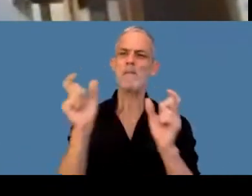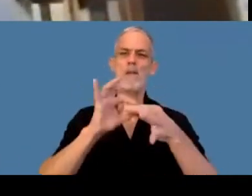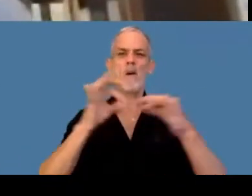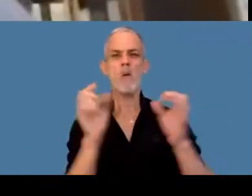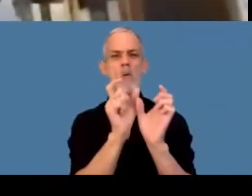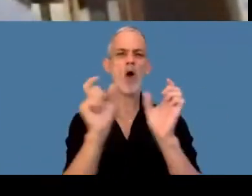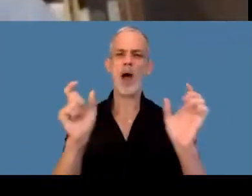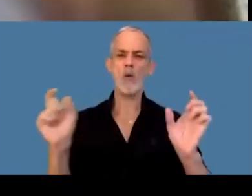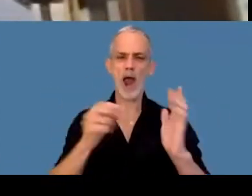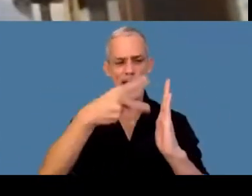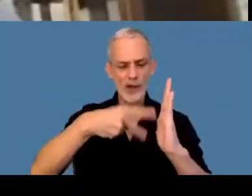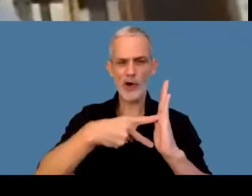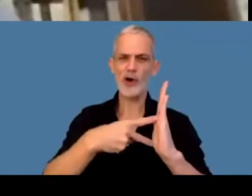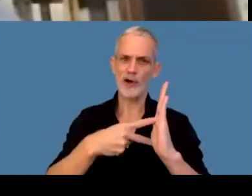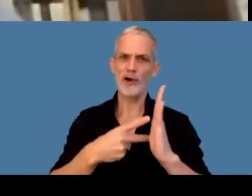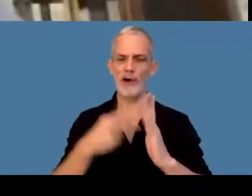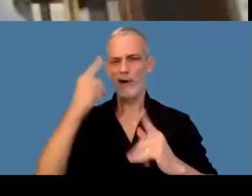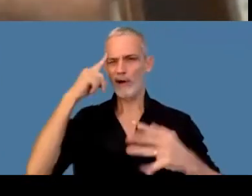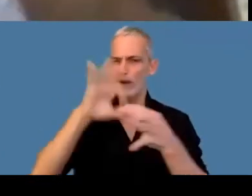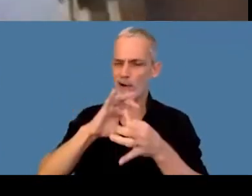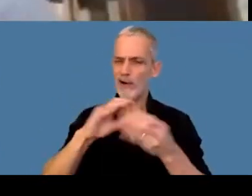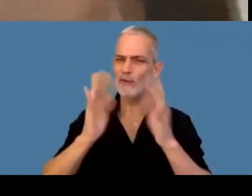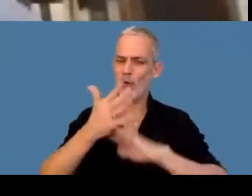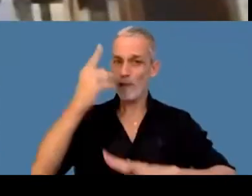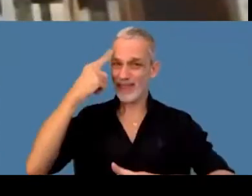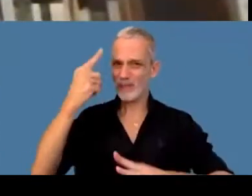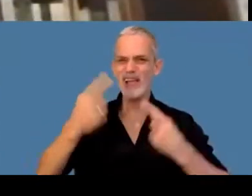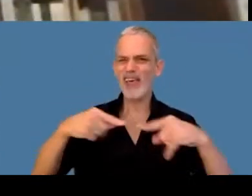vocabulario que utiliza la lógica de los que